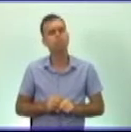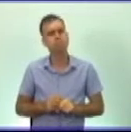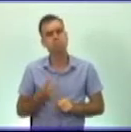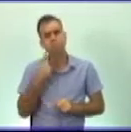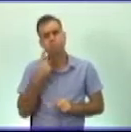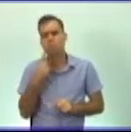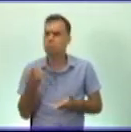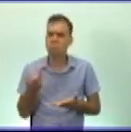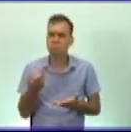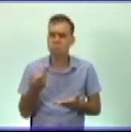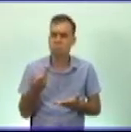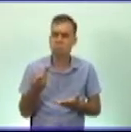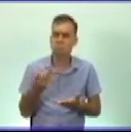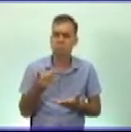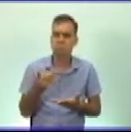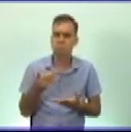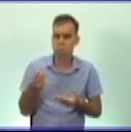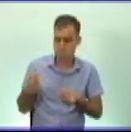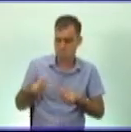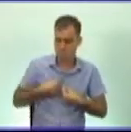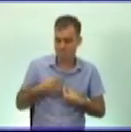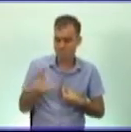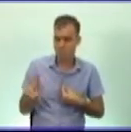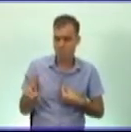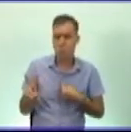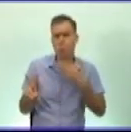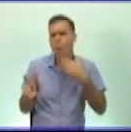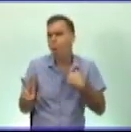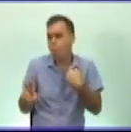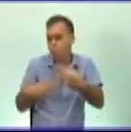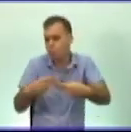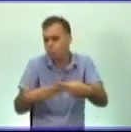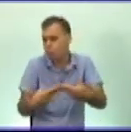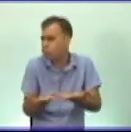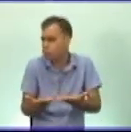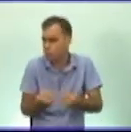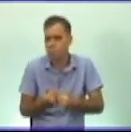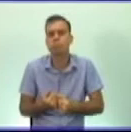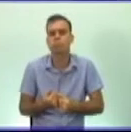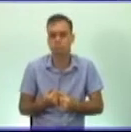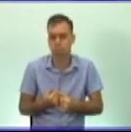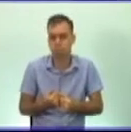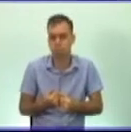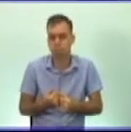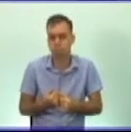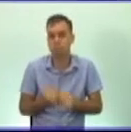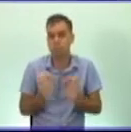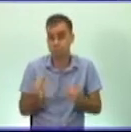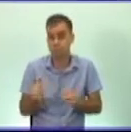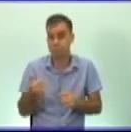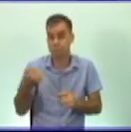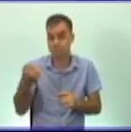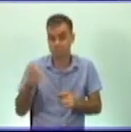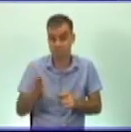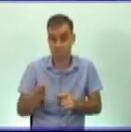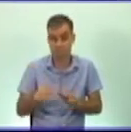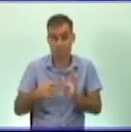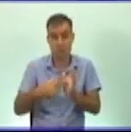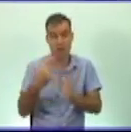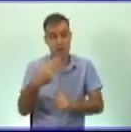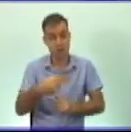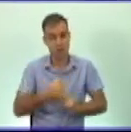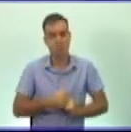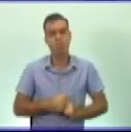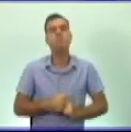tiene ese dato que nos dan el volumen, ¿verdad? El volumen del cilindro sabemos que es área de la base por la altura.